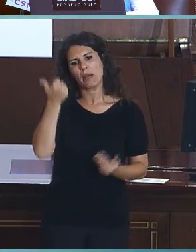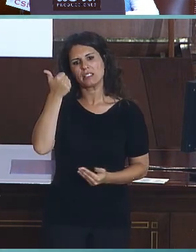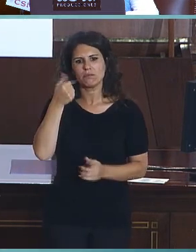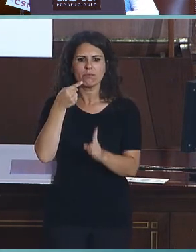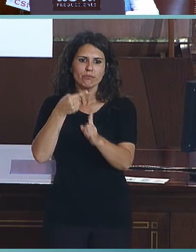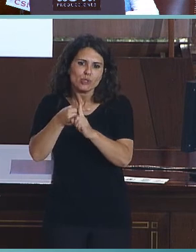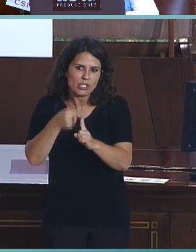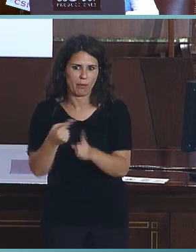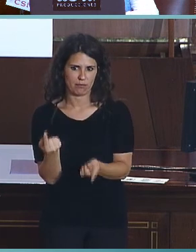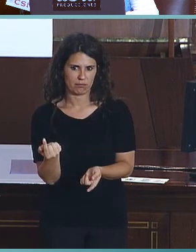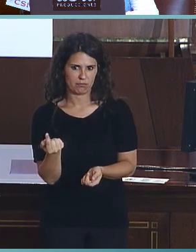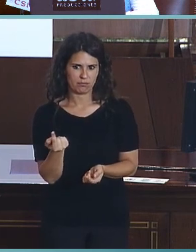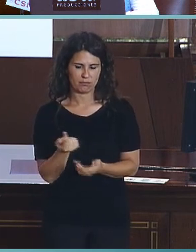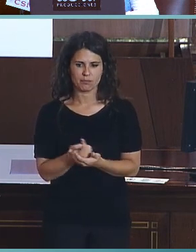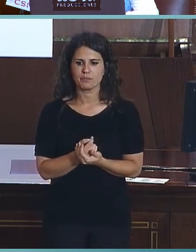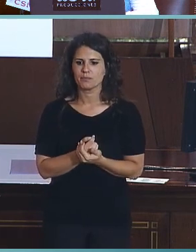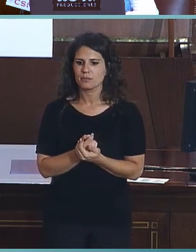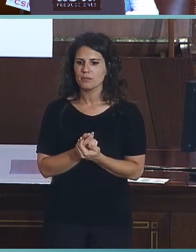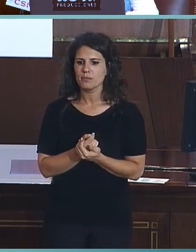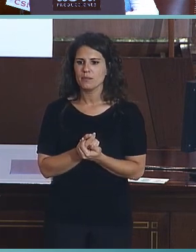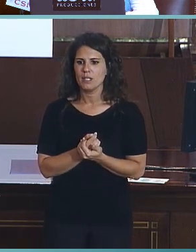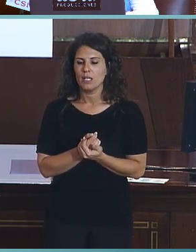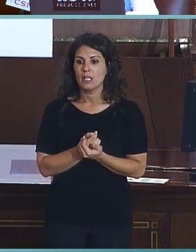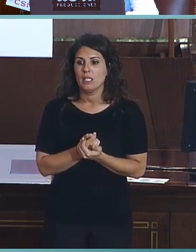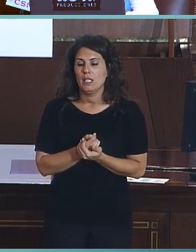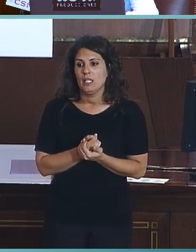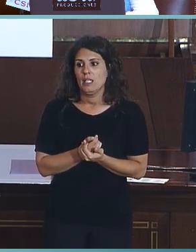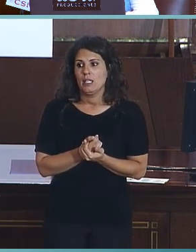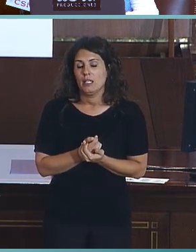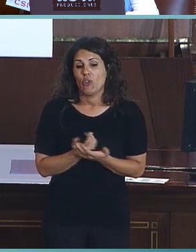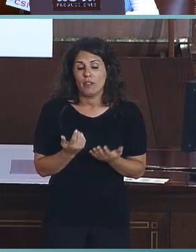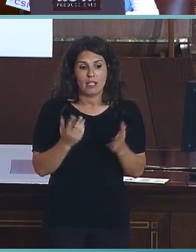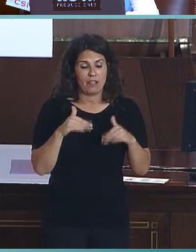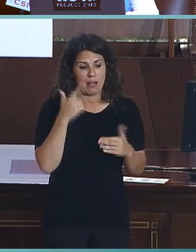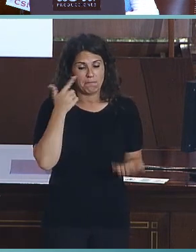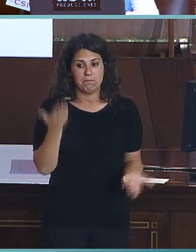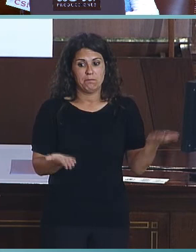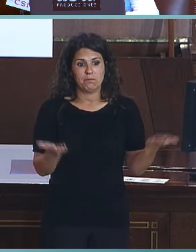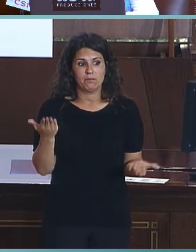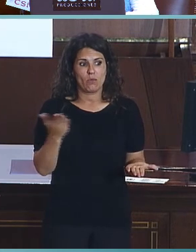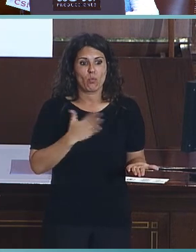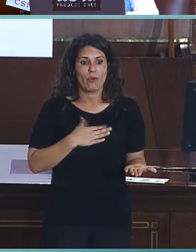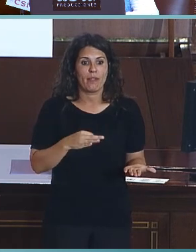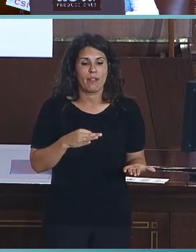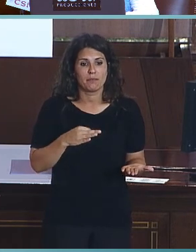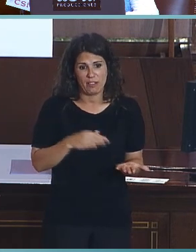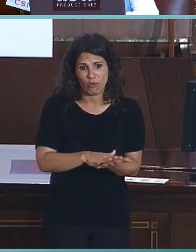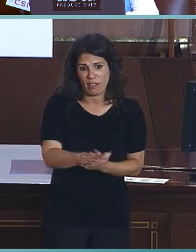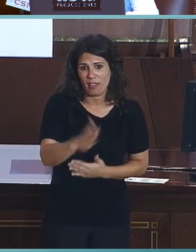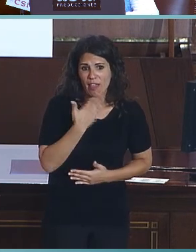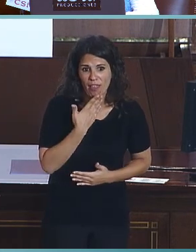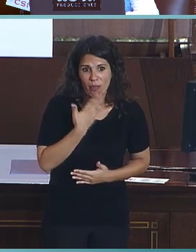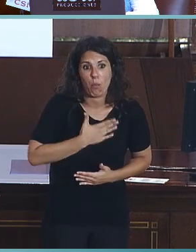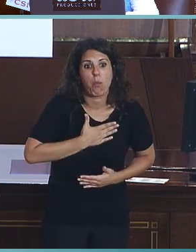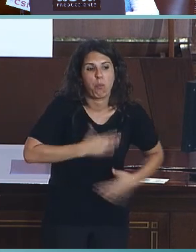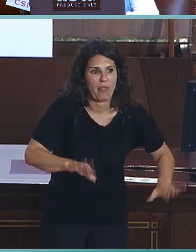esto. Y esto, bueno, se nos ocurre que tal vez tenga que ver, pero no estamos seguros,